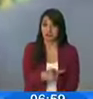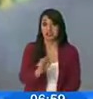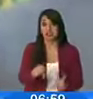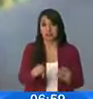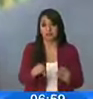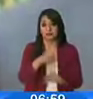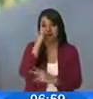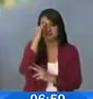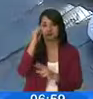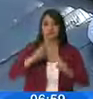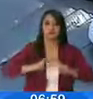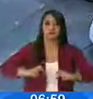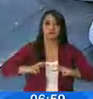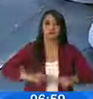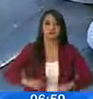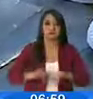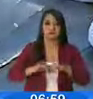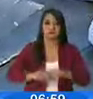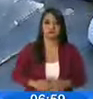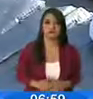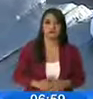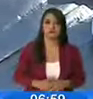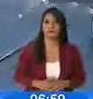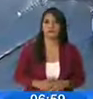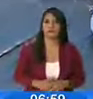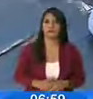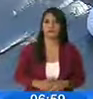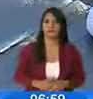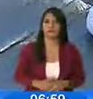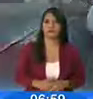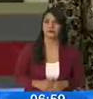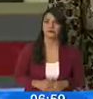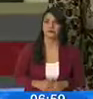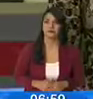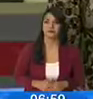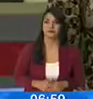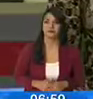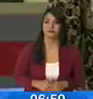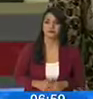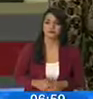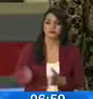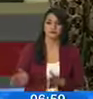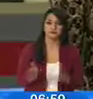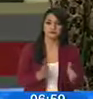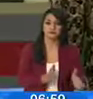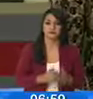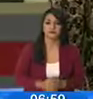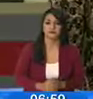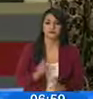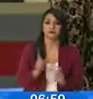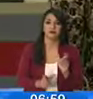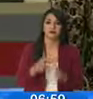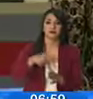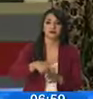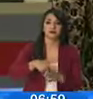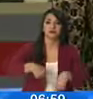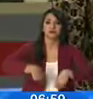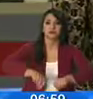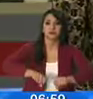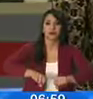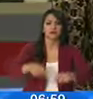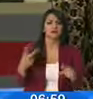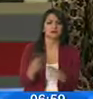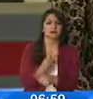que la policía investiga. En Quito informó Iván Casamén. Delincuentes motorizados tienen atemorizados